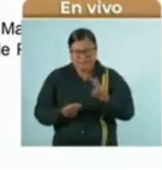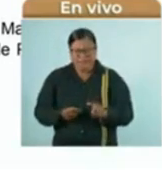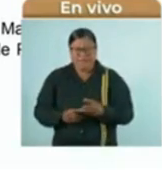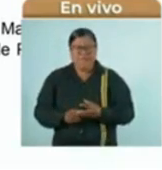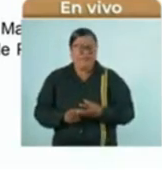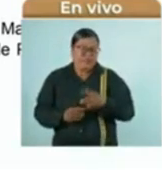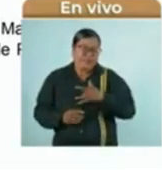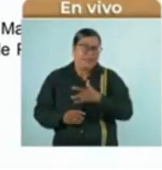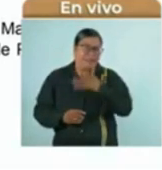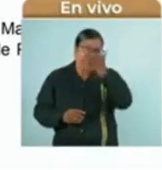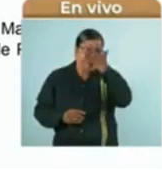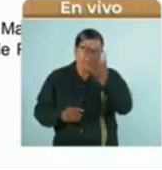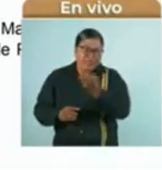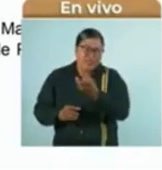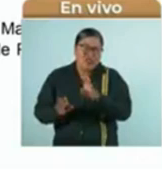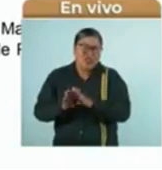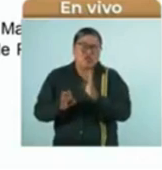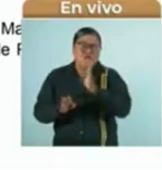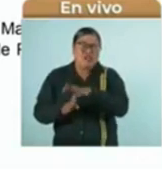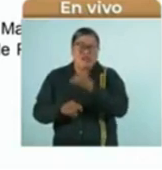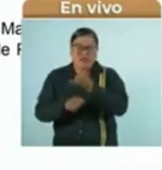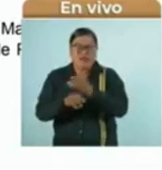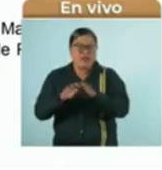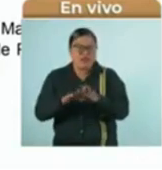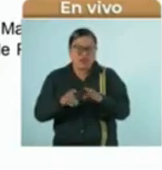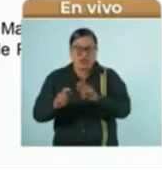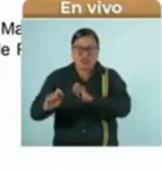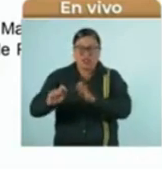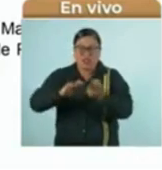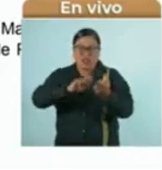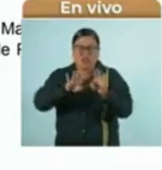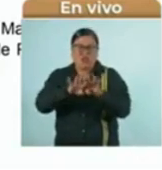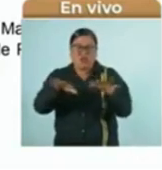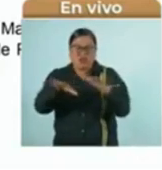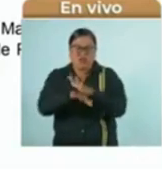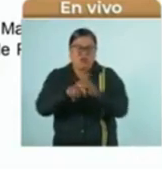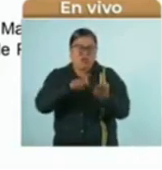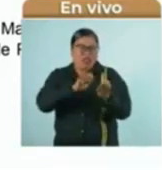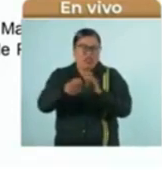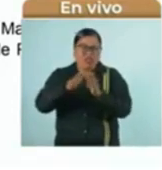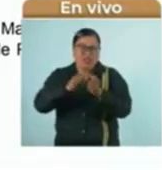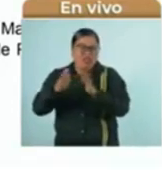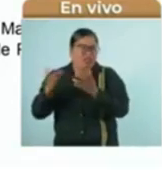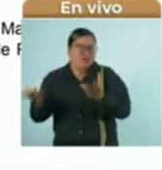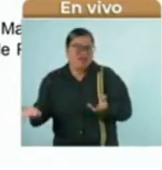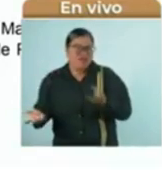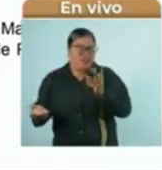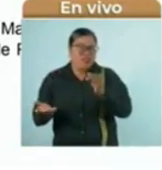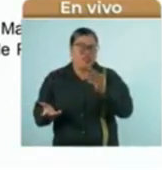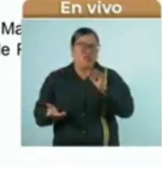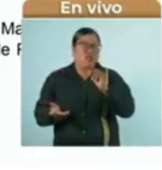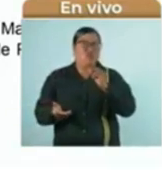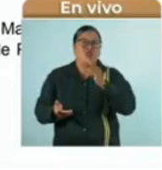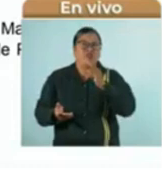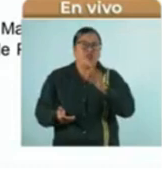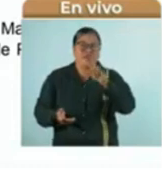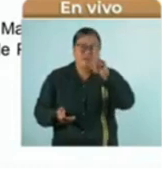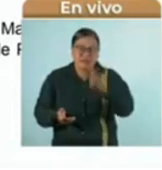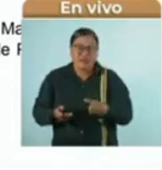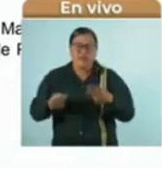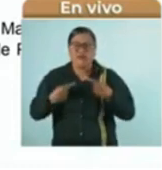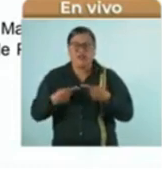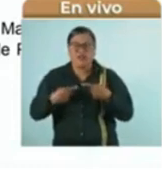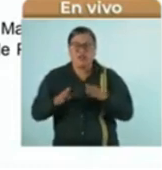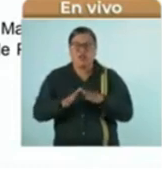Me apena que estén manipulando la información, me apena que de verdad no estén diciéndole a la gente el objetivo central